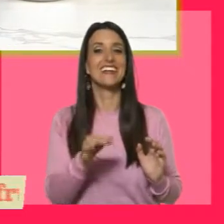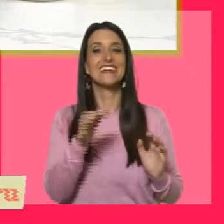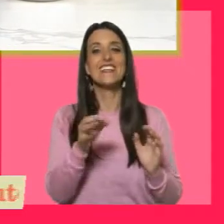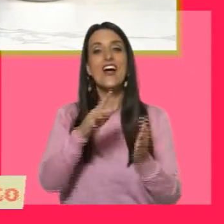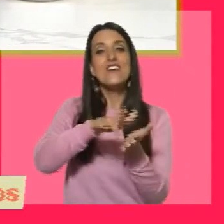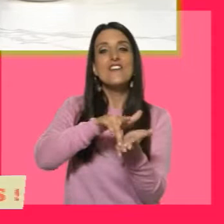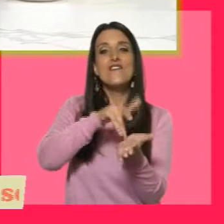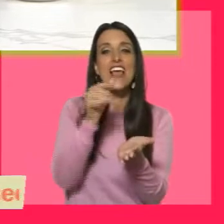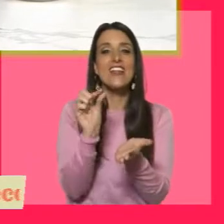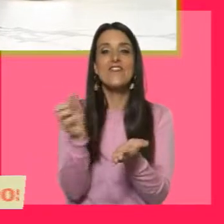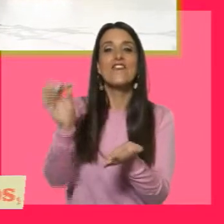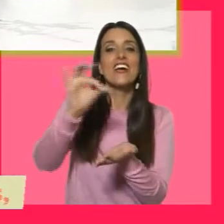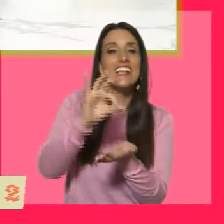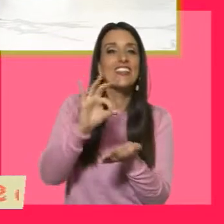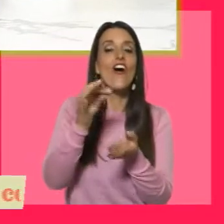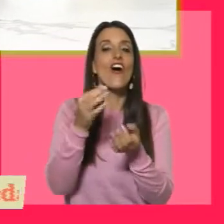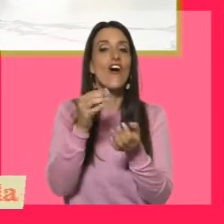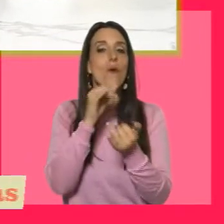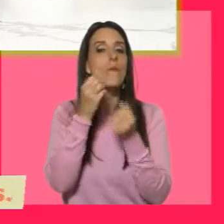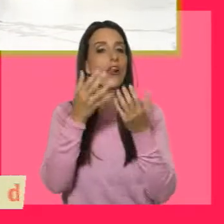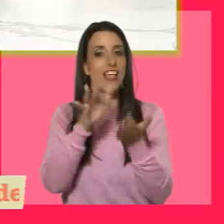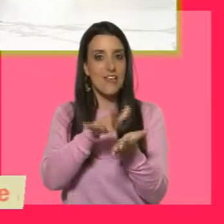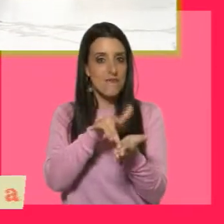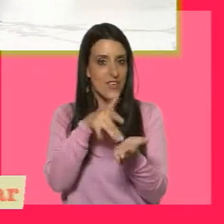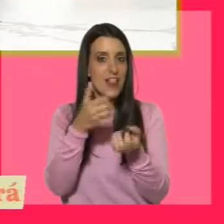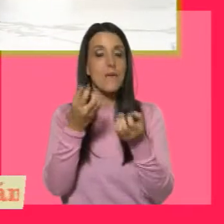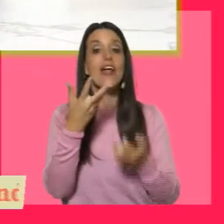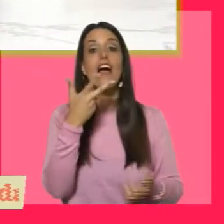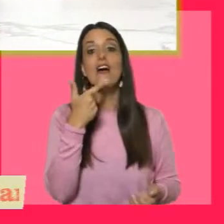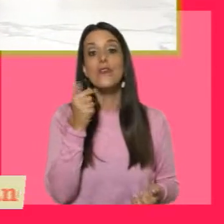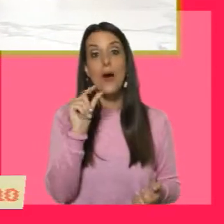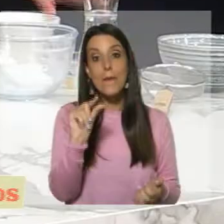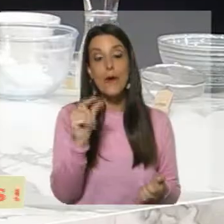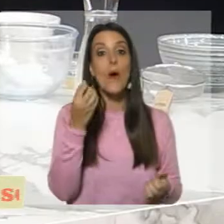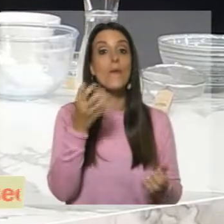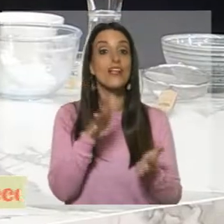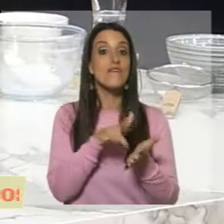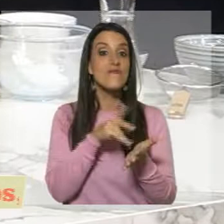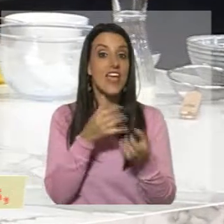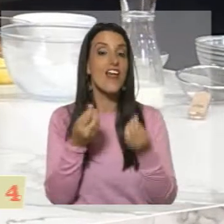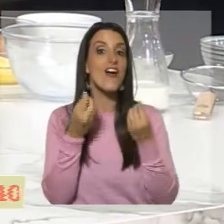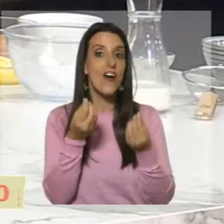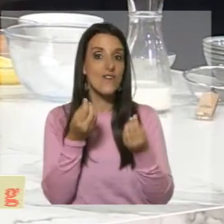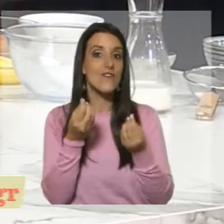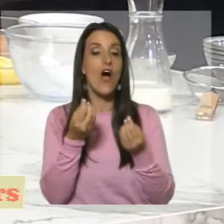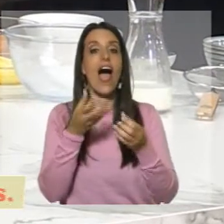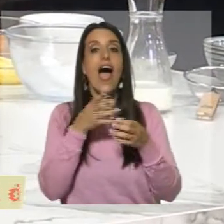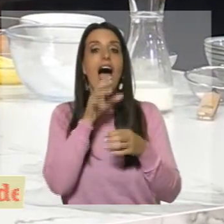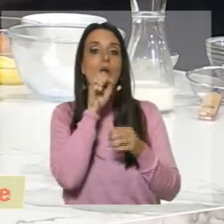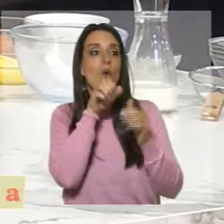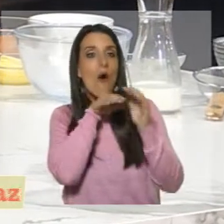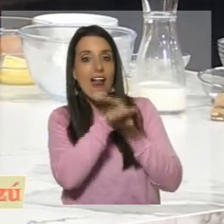de miel. Y te voy a contar por qué la miel y por qué lleva tan poca azúcar. La miel, ¿con qué te va a ayudar? Con la conservación. Porque siempre que